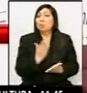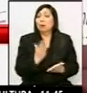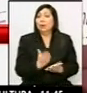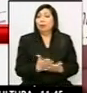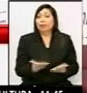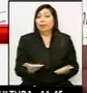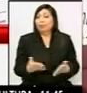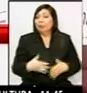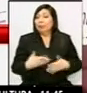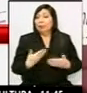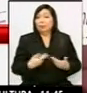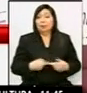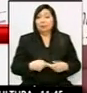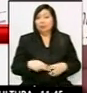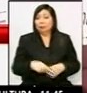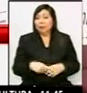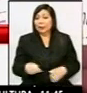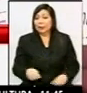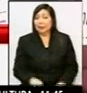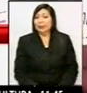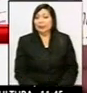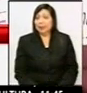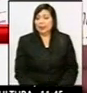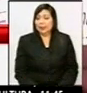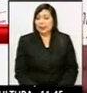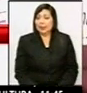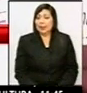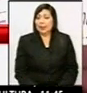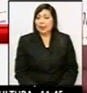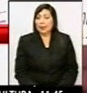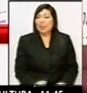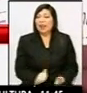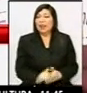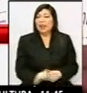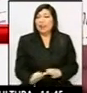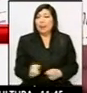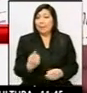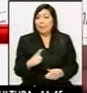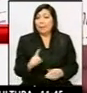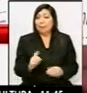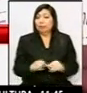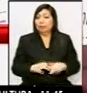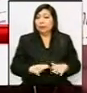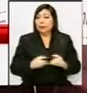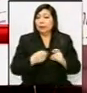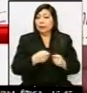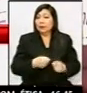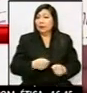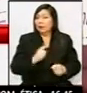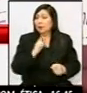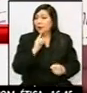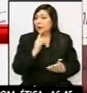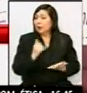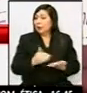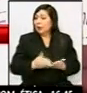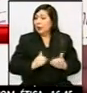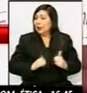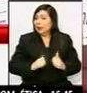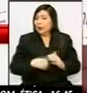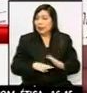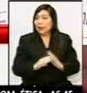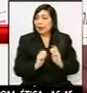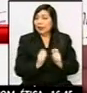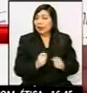no vamos a poder despegar. Y finalmente, ministro, ¿qué se está haciendo con la extensión agraria, que no es una actividad